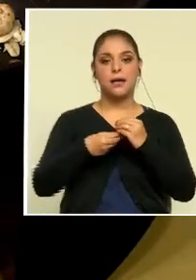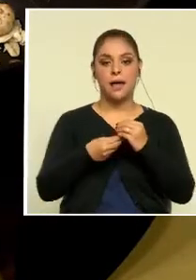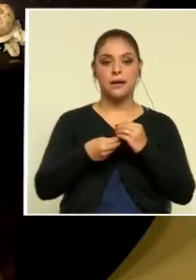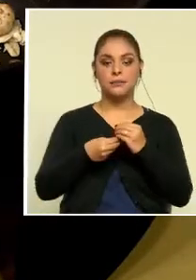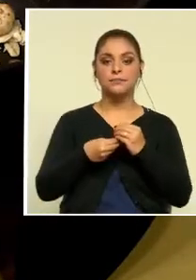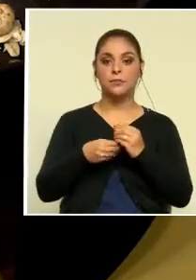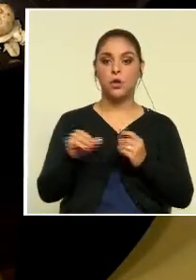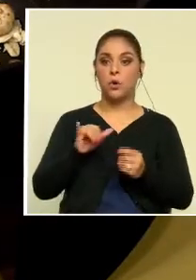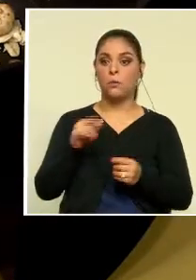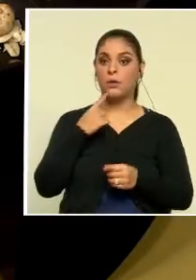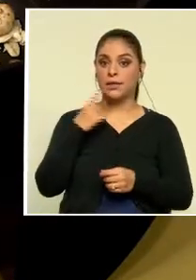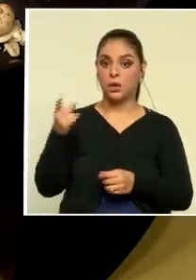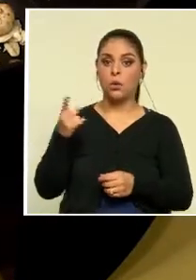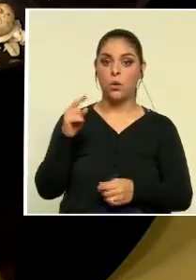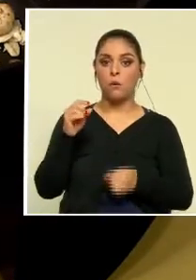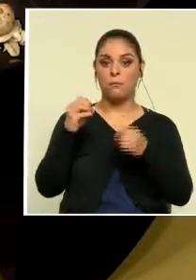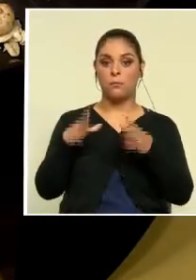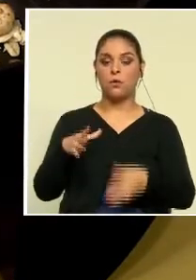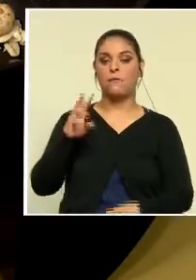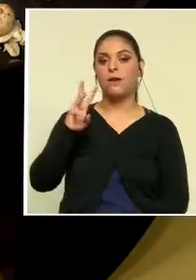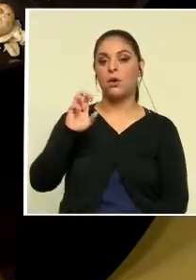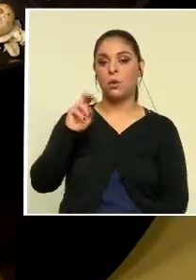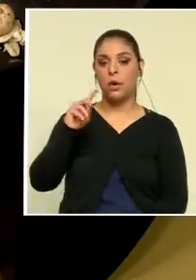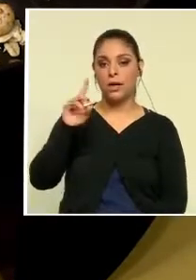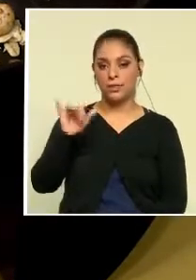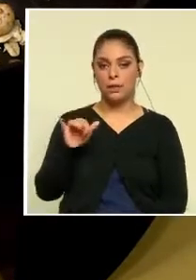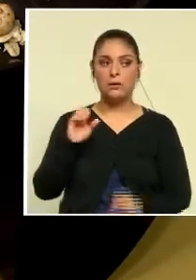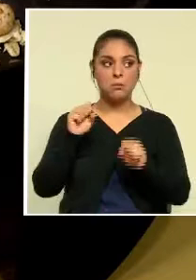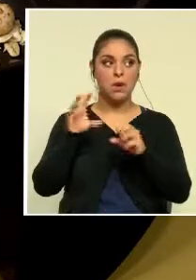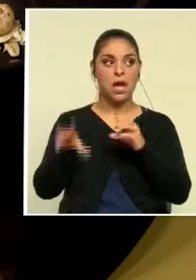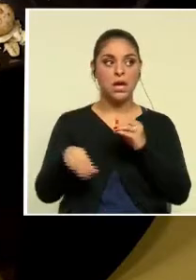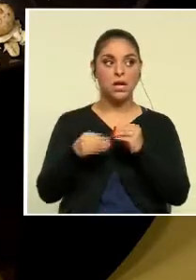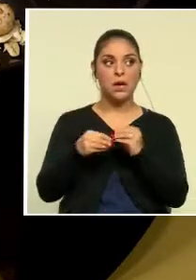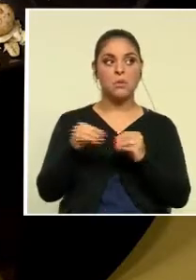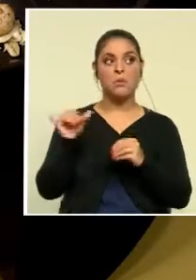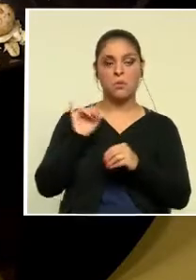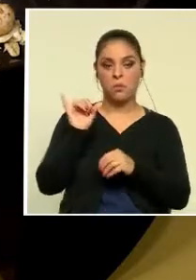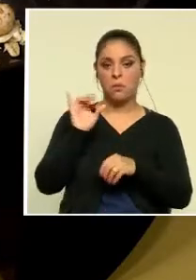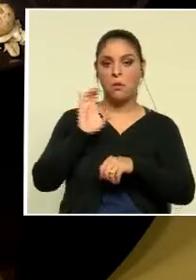decían antes de ir a ver a carlitos que podríamos agregarle